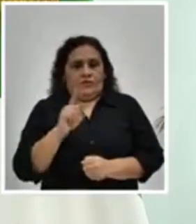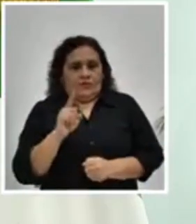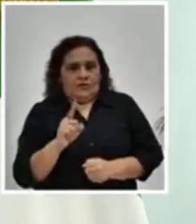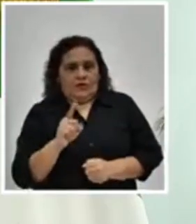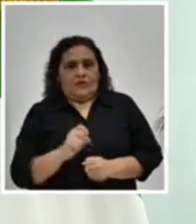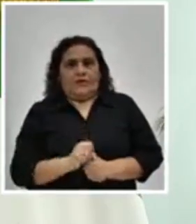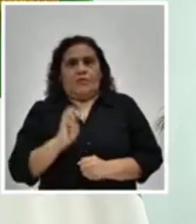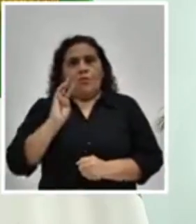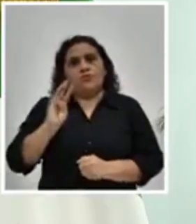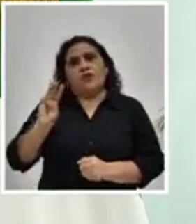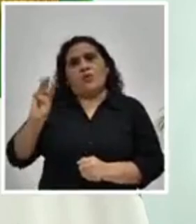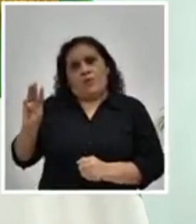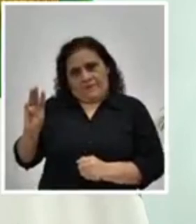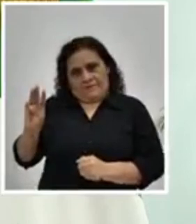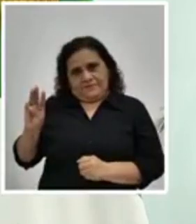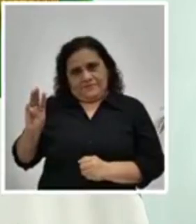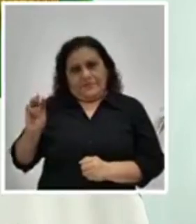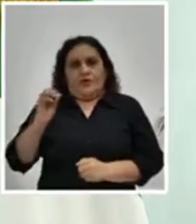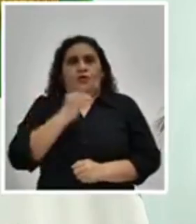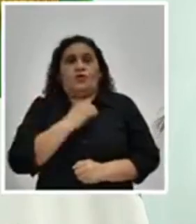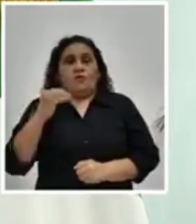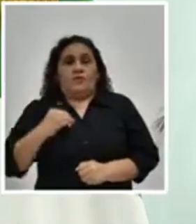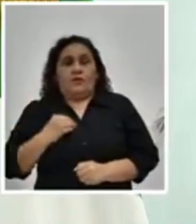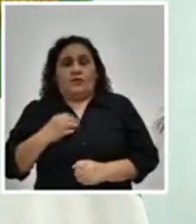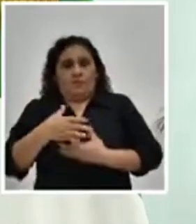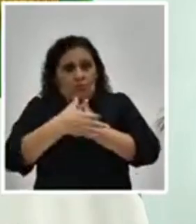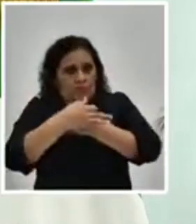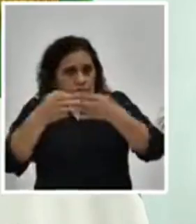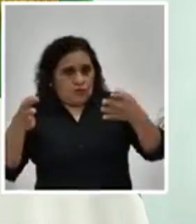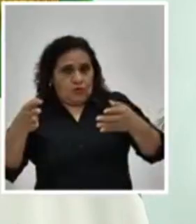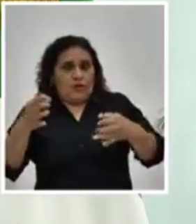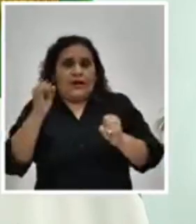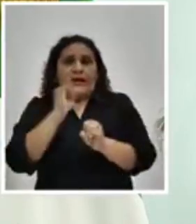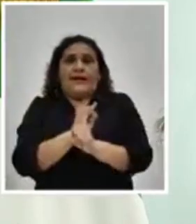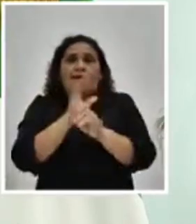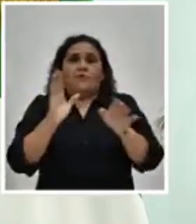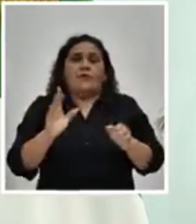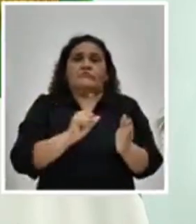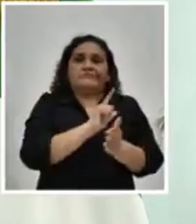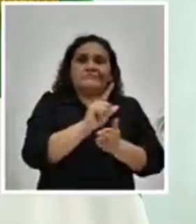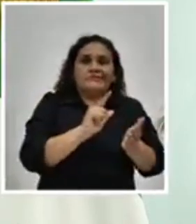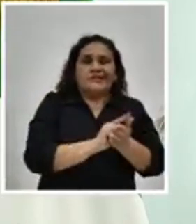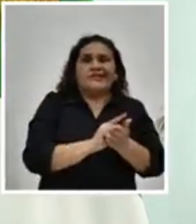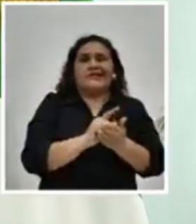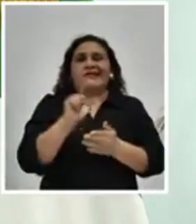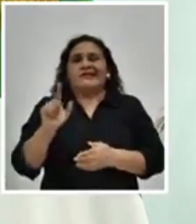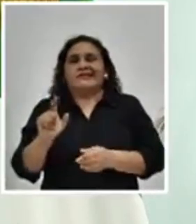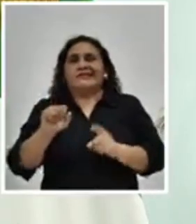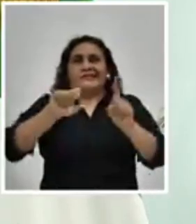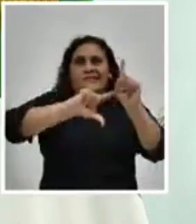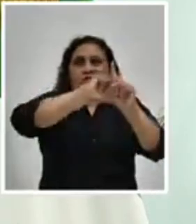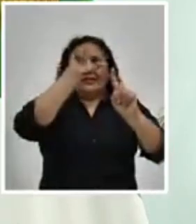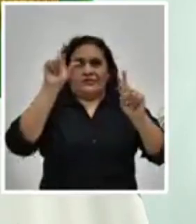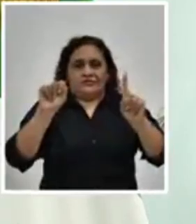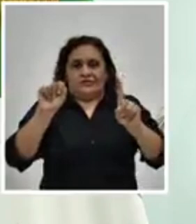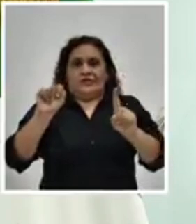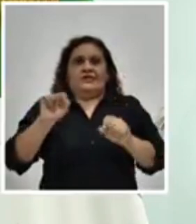web, cumpliendo con la publicación de la información requerida por las leyes de transparencia nacional y